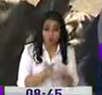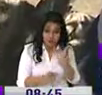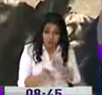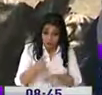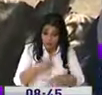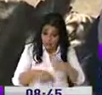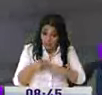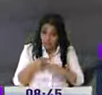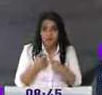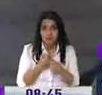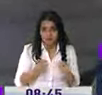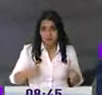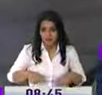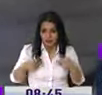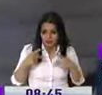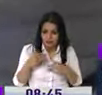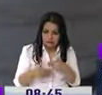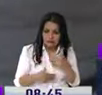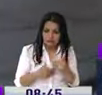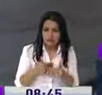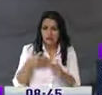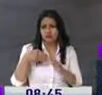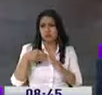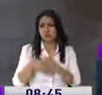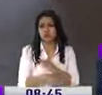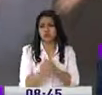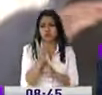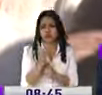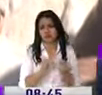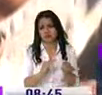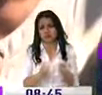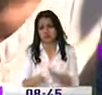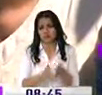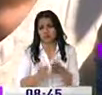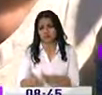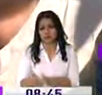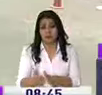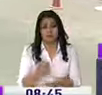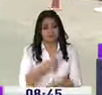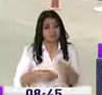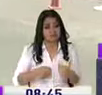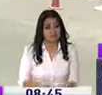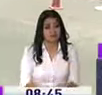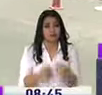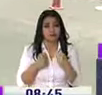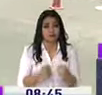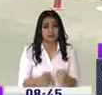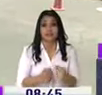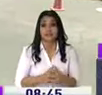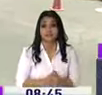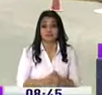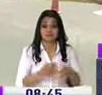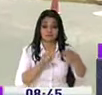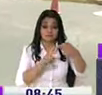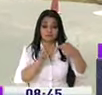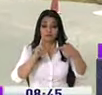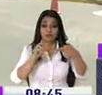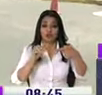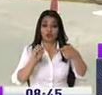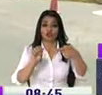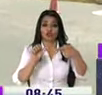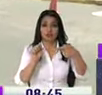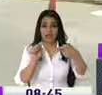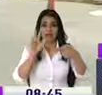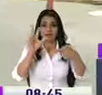vida, pero con el pasar de los minutos, 2 de ellas fallecieron. La gravedad de los golpes acabó con la existencia de Rosa María Narváez Gualoto, de 30